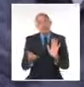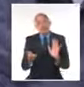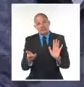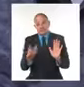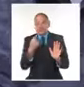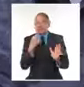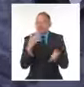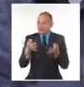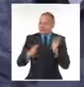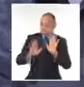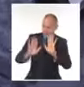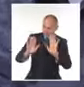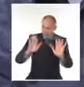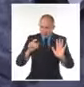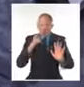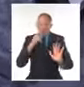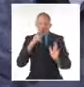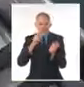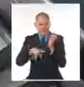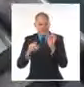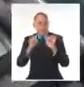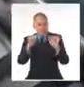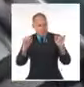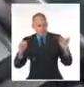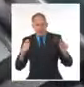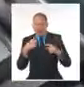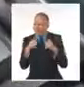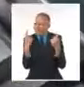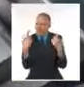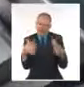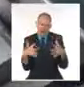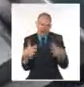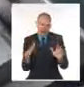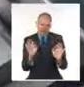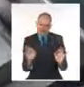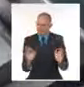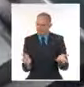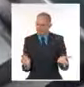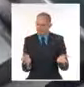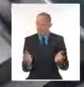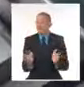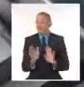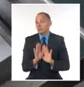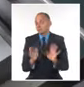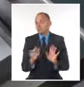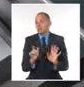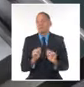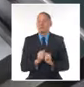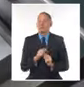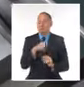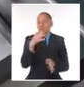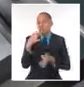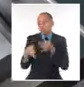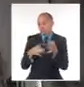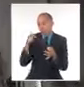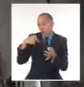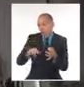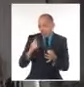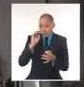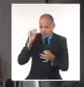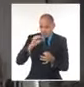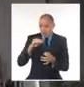traste, pero todavía estamos alrededor de las 1.000 toneladas. El presidente conoció que hoy buscan, con el empleo de otras plantas